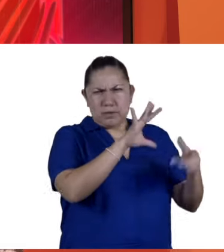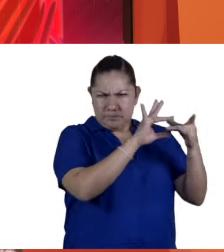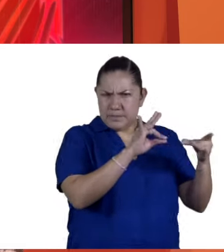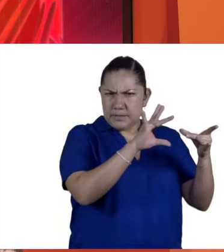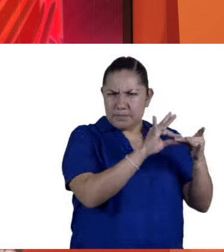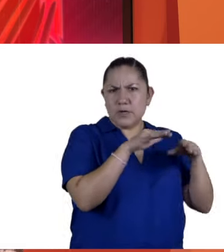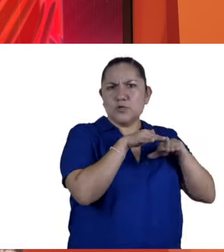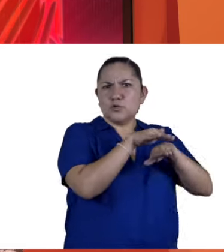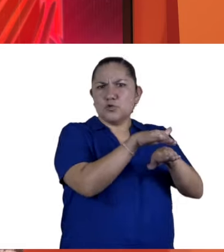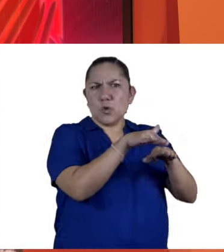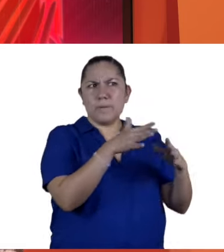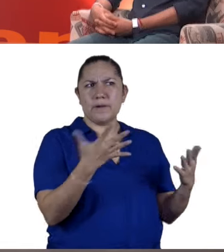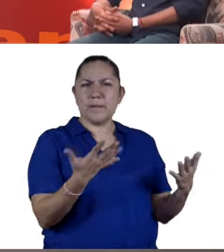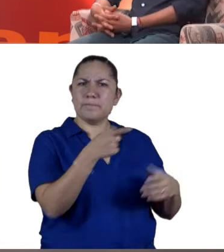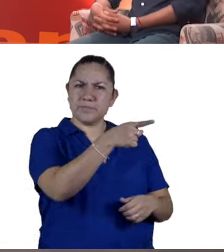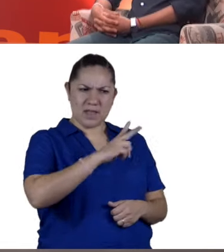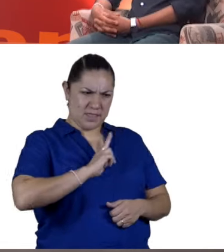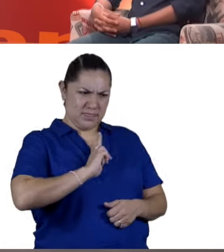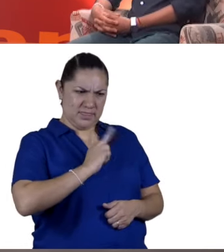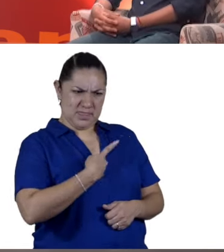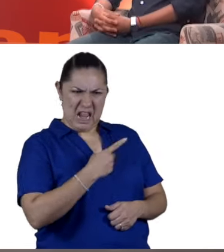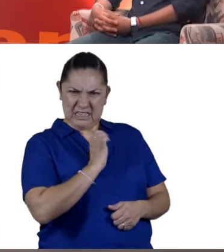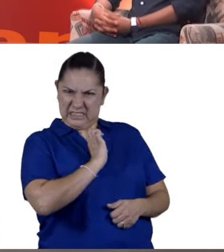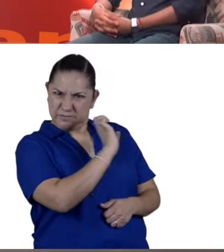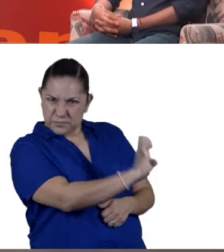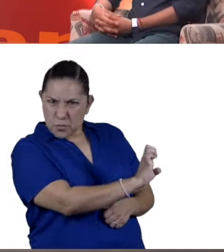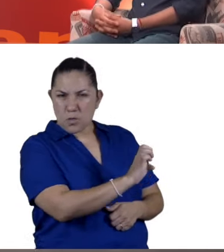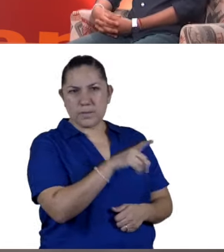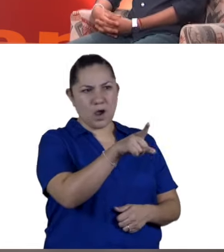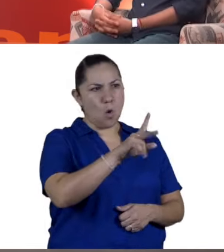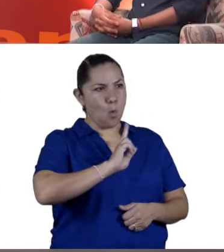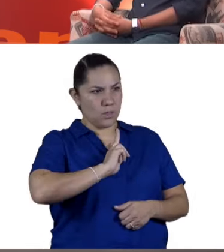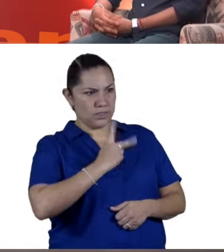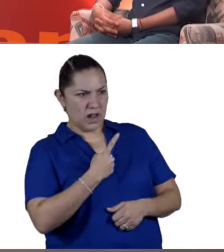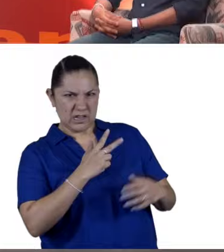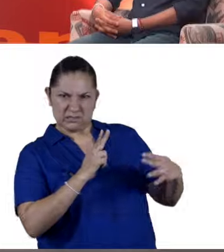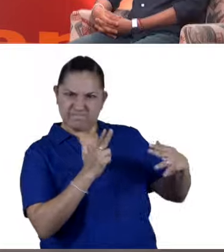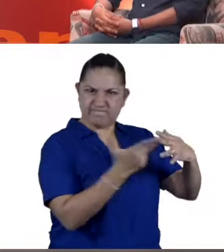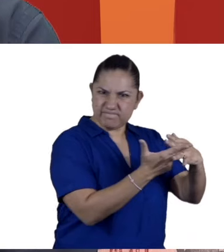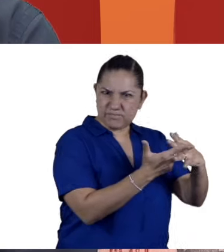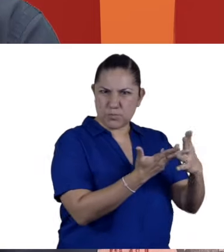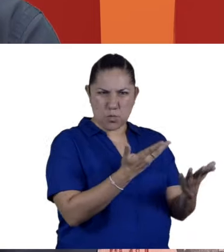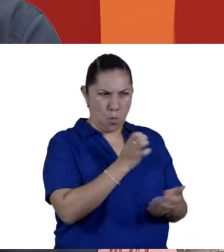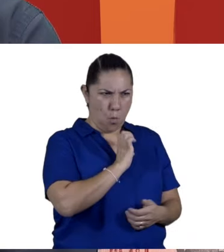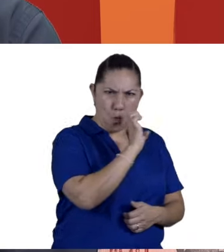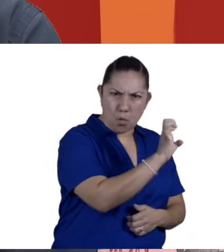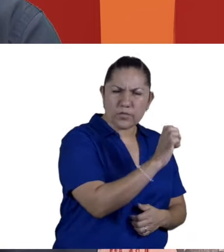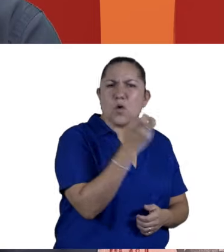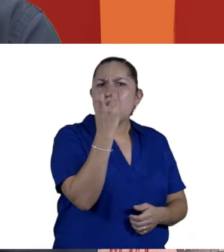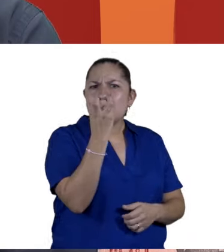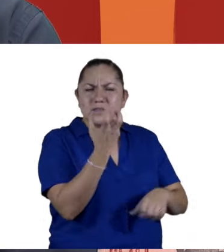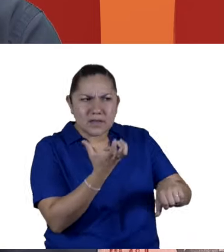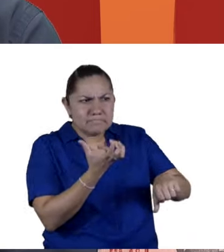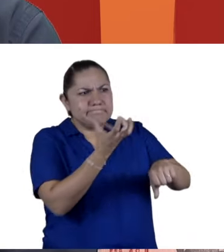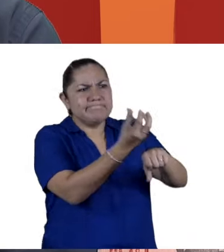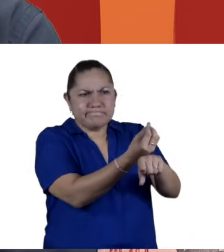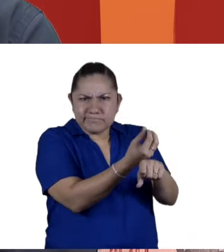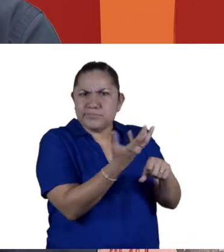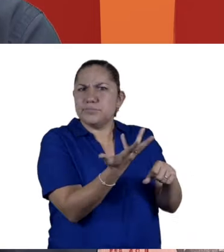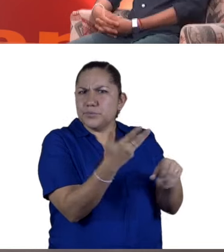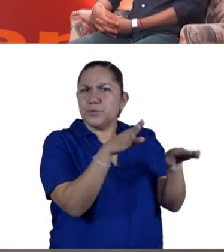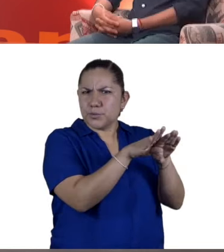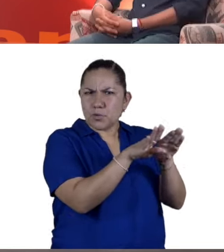transfobia. Y los crímenes de odio, que un poco lo tocaste, pero ¿qué acciones